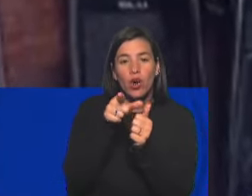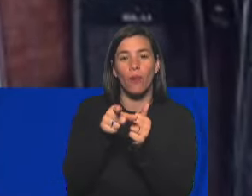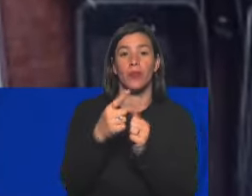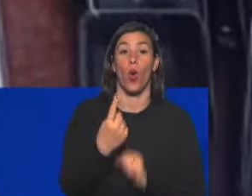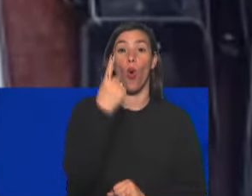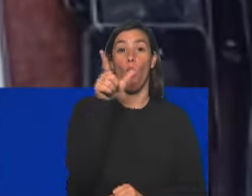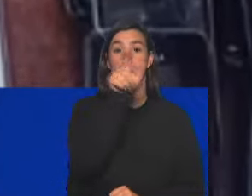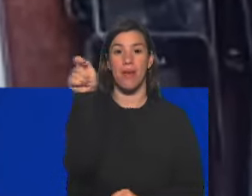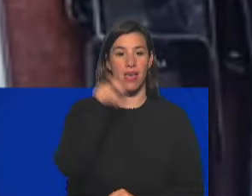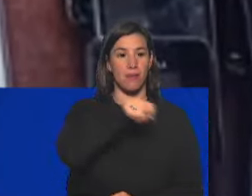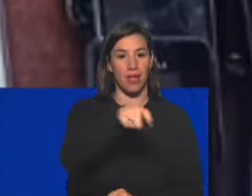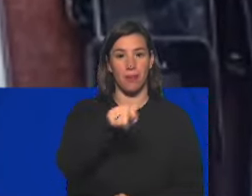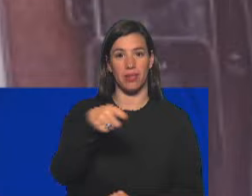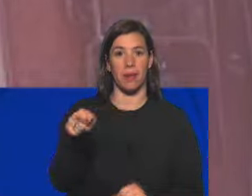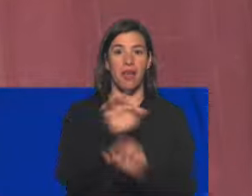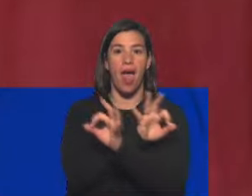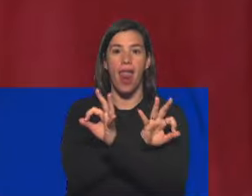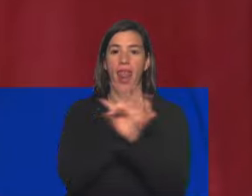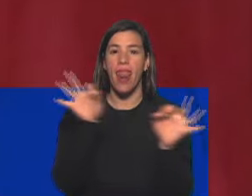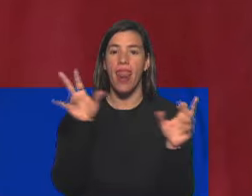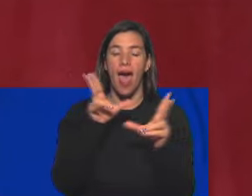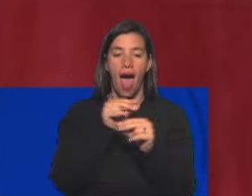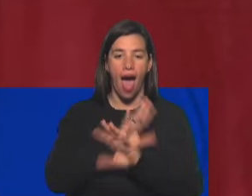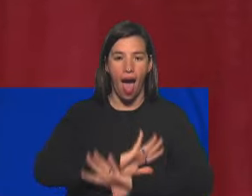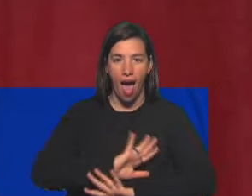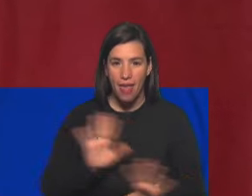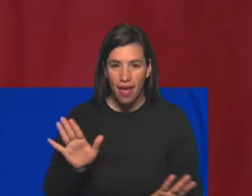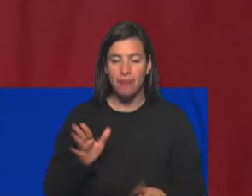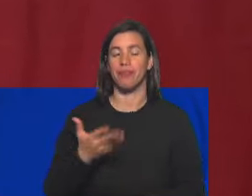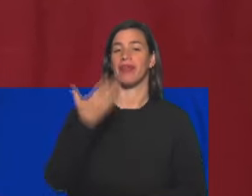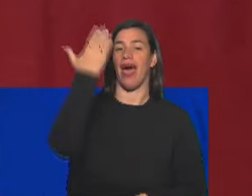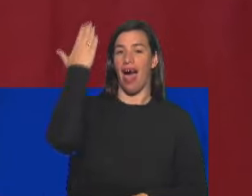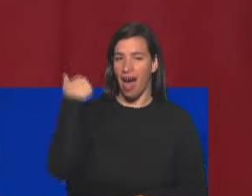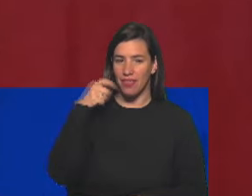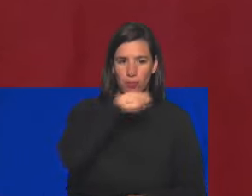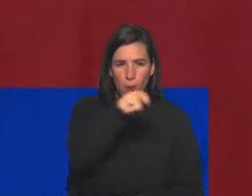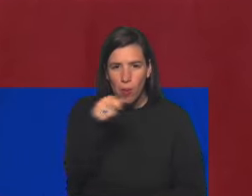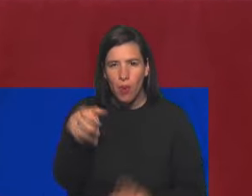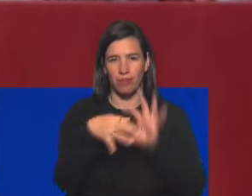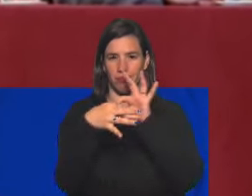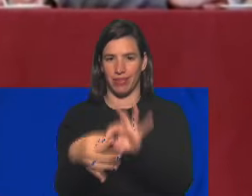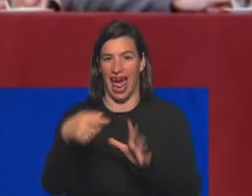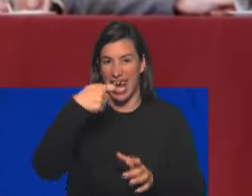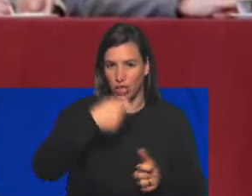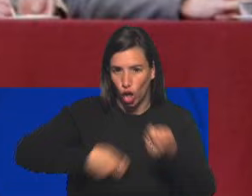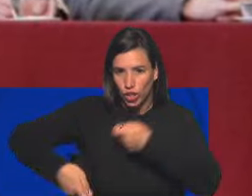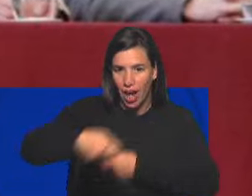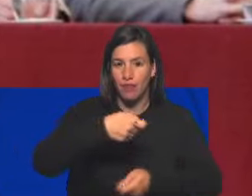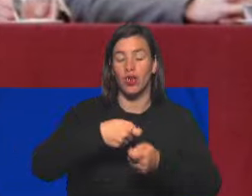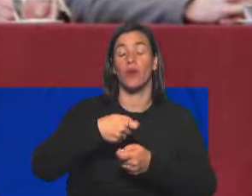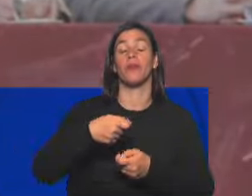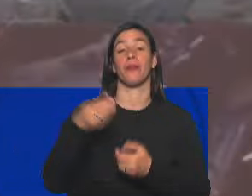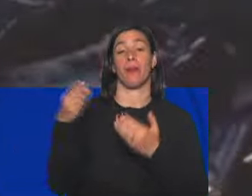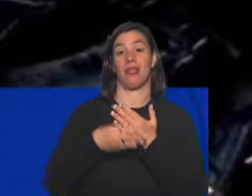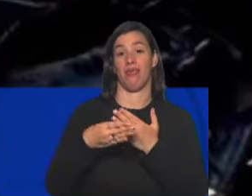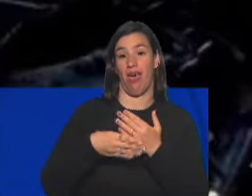homicidios. Luego de la ola de crímenes vinculados al narcotráfico, el Ministerio de Seguridad de la Nación, a cargo de Patricia Bullrich, difundió lo